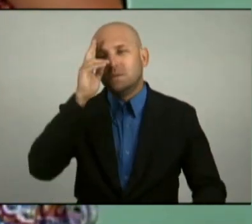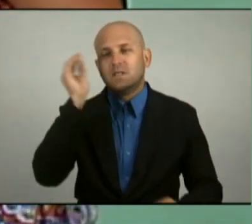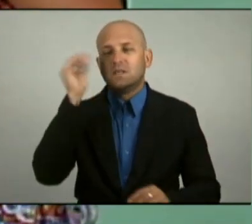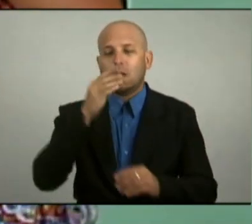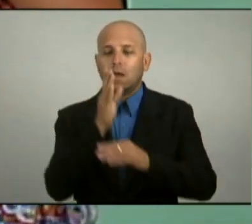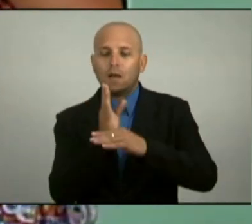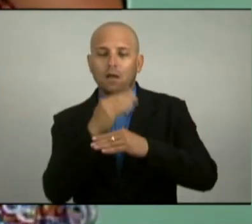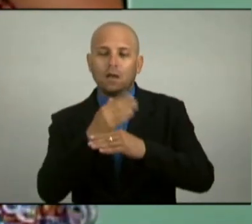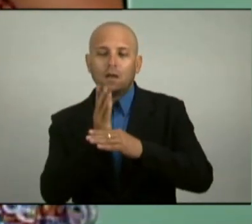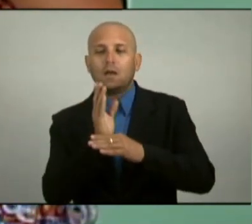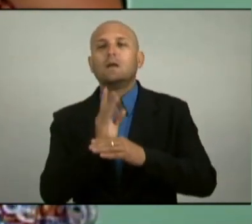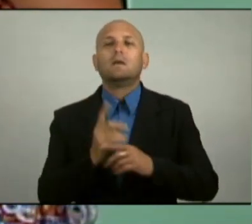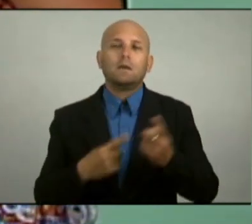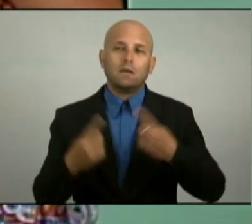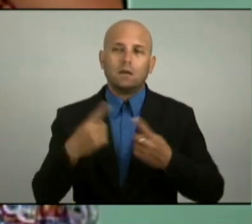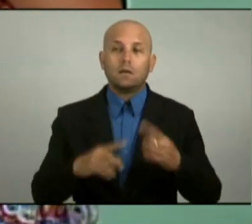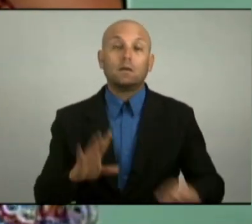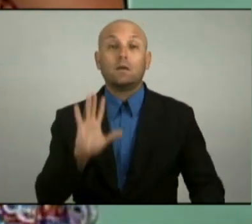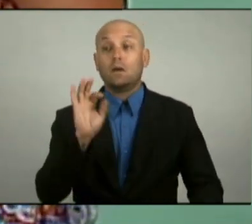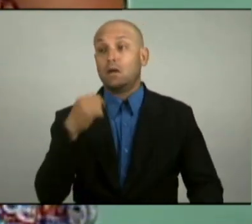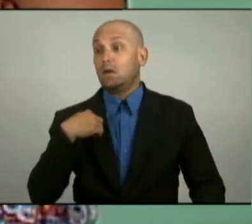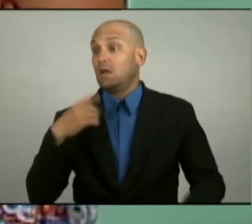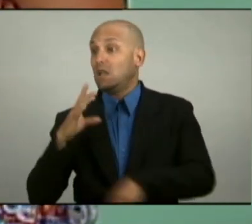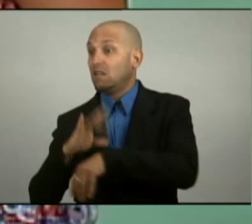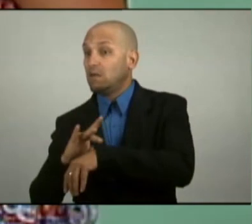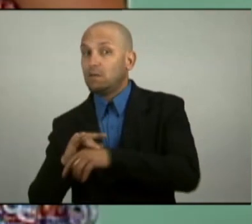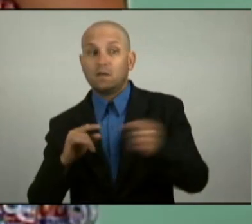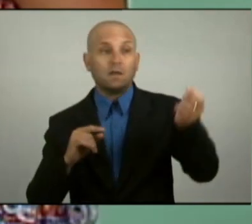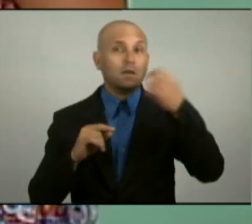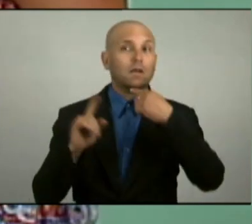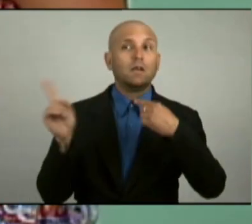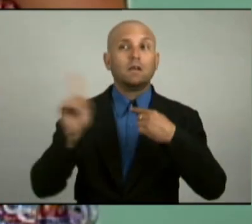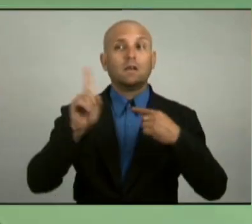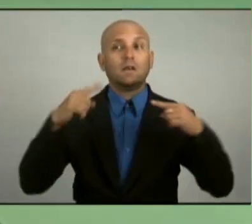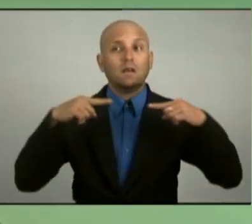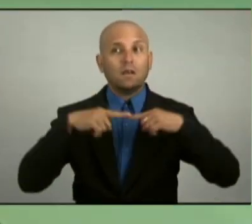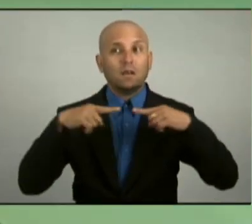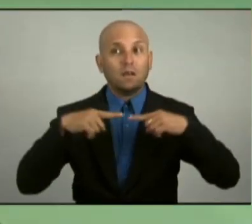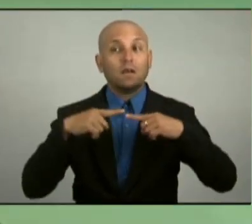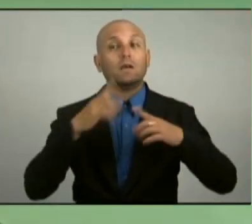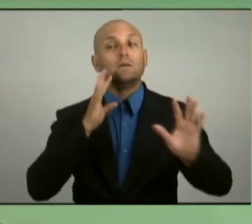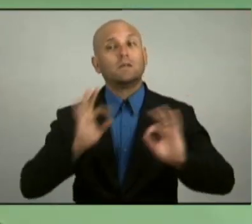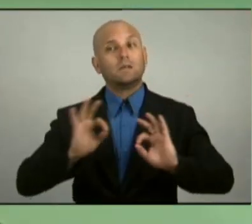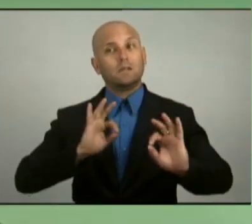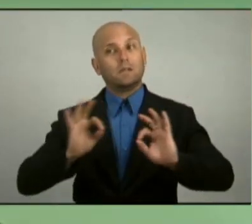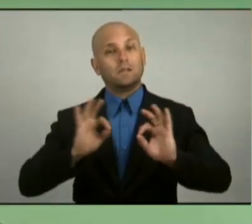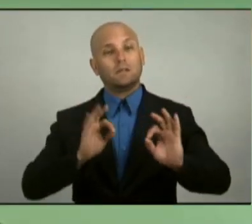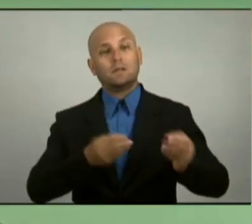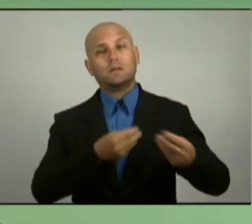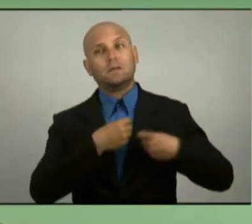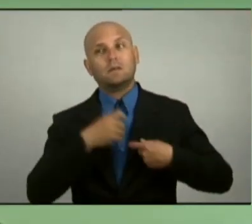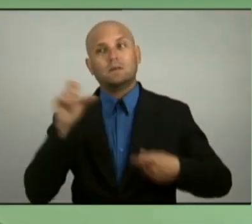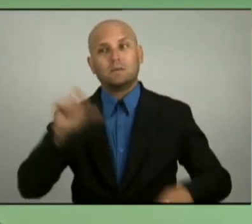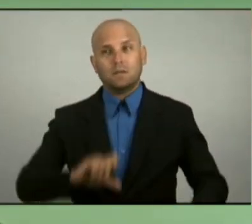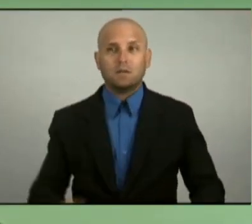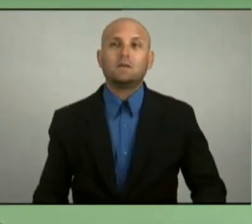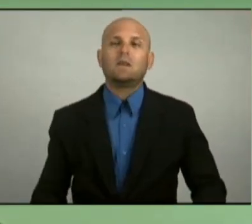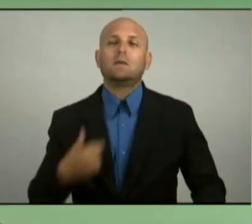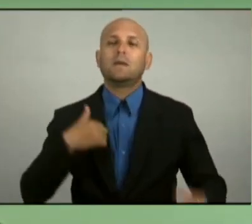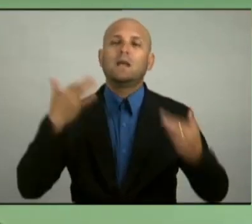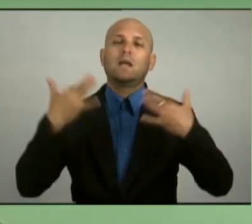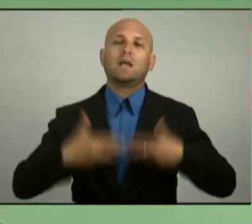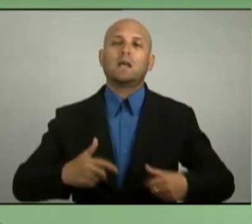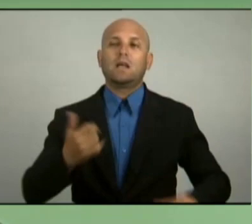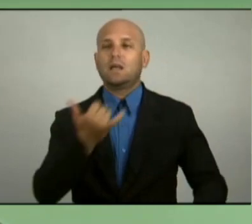y puede estar contraindicado en algunas afecciones entonces hay que valorar hay que hacer consider aones terapéuticas no puede ser a uno automedicarse